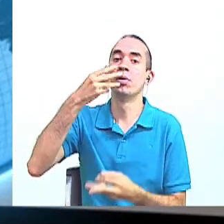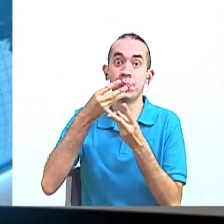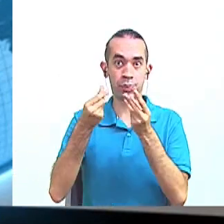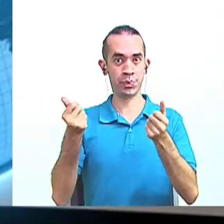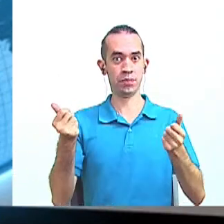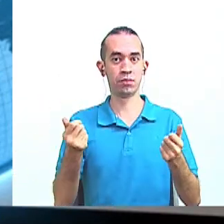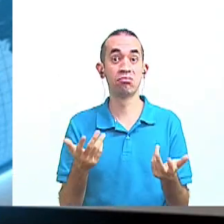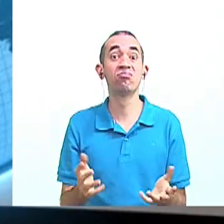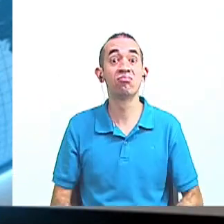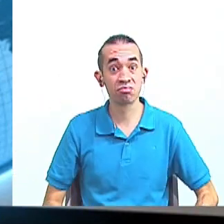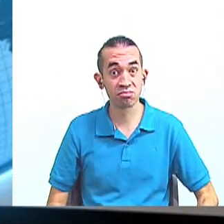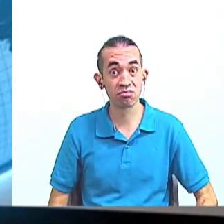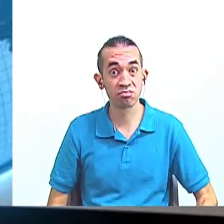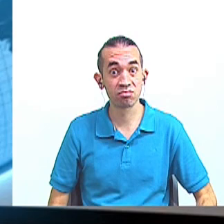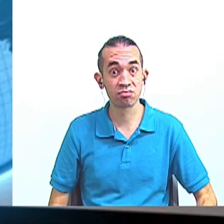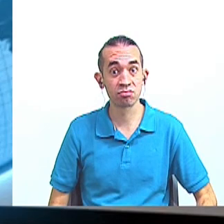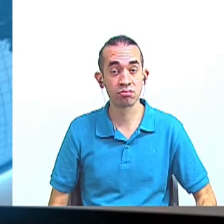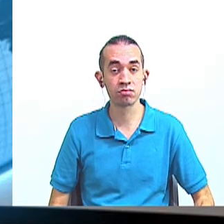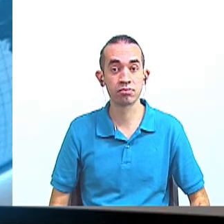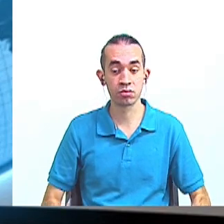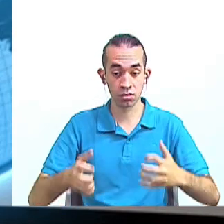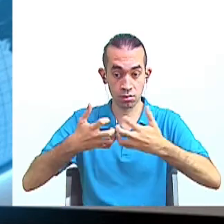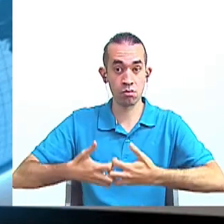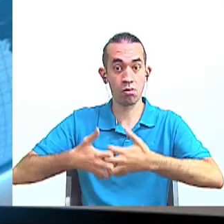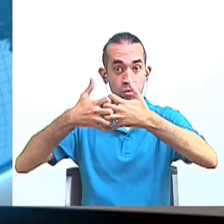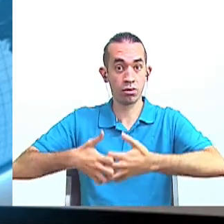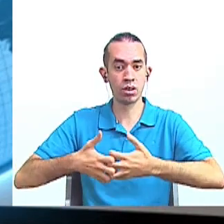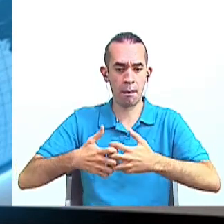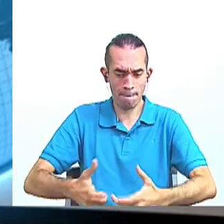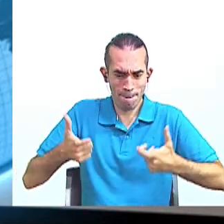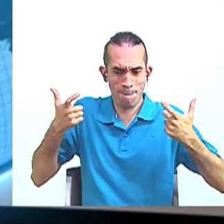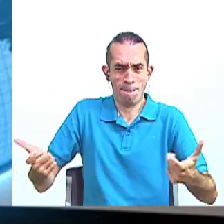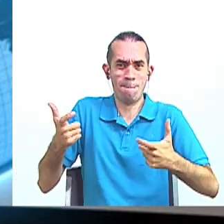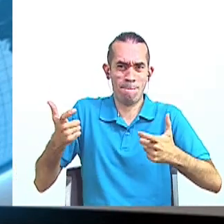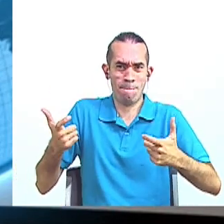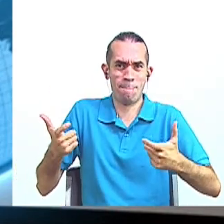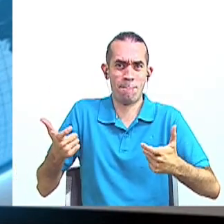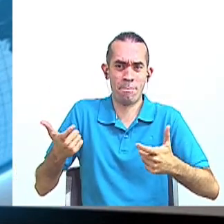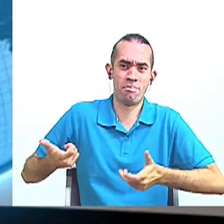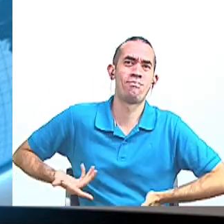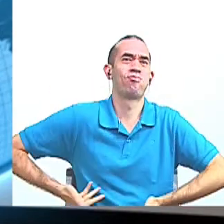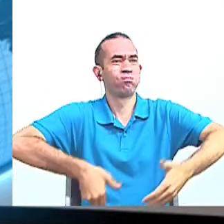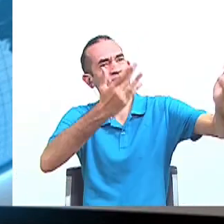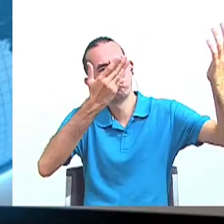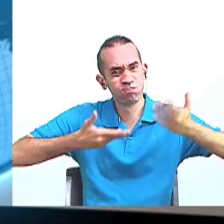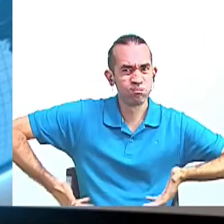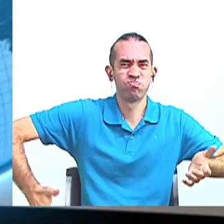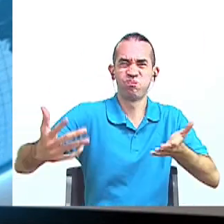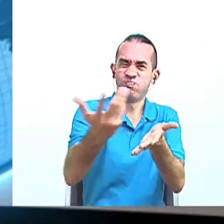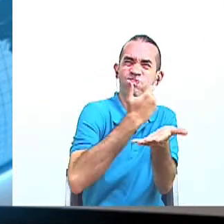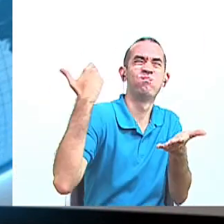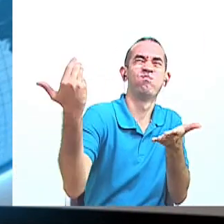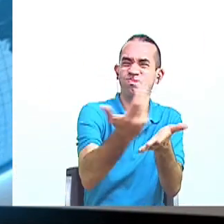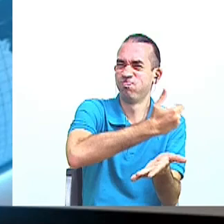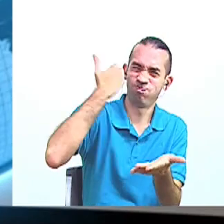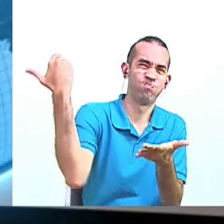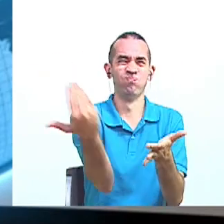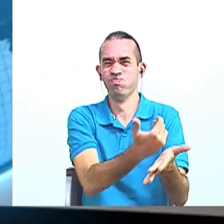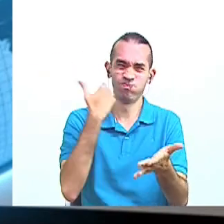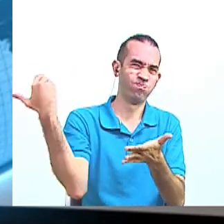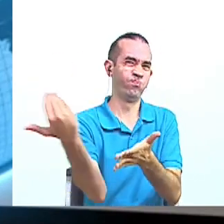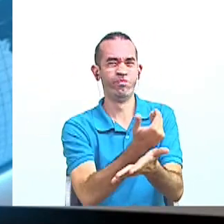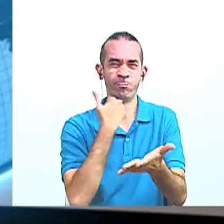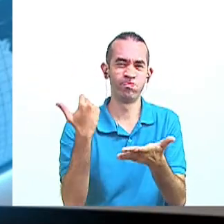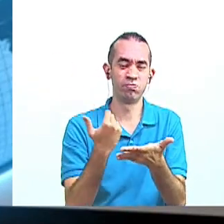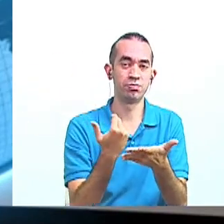parece? Una compañía que era millonaria, las exportaciones que tenía le dejaba grandes ganancias